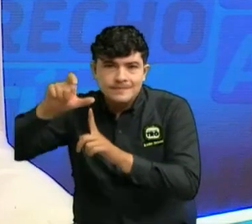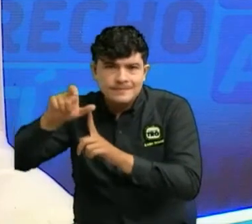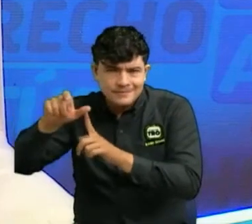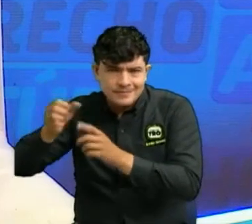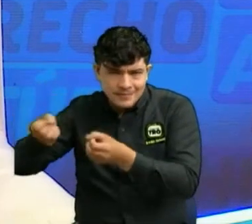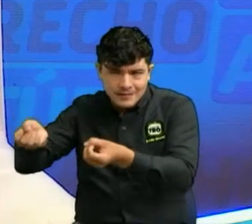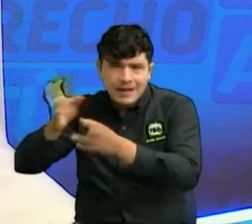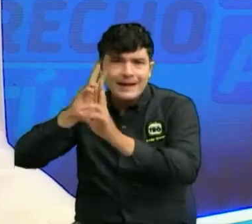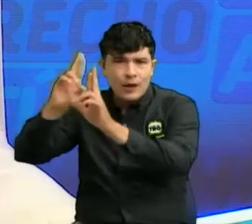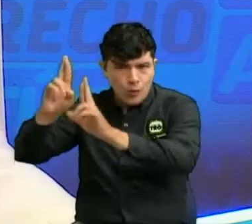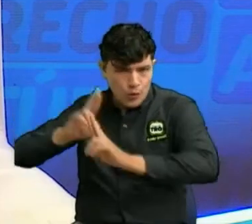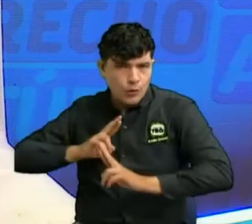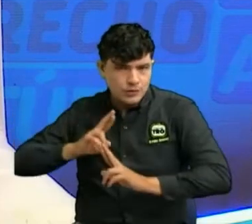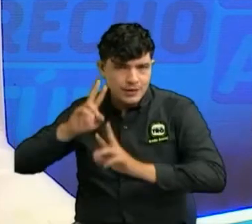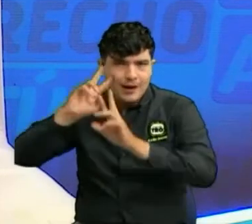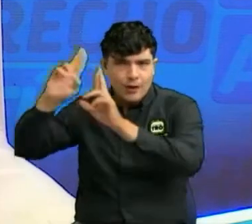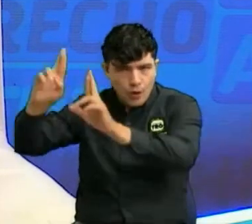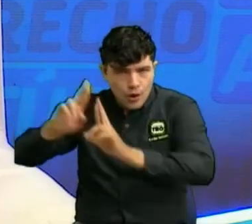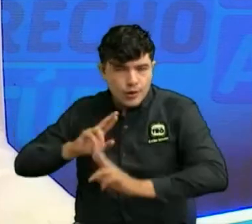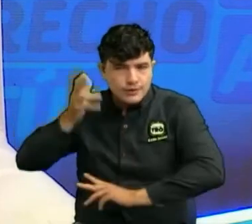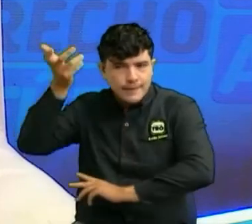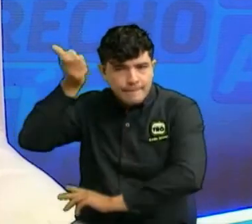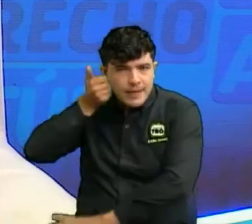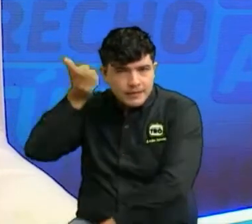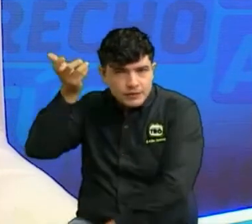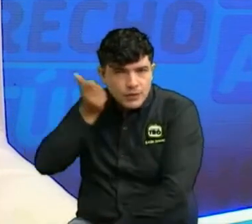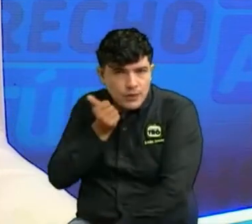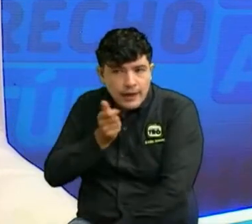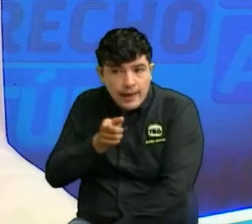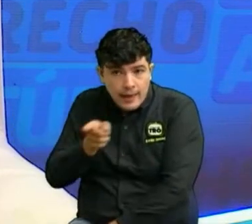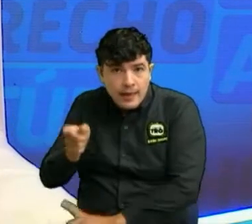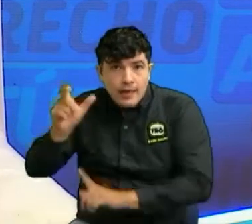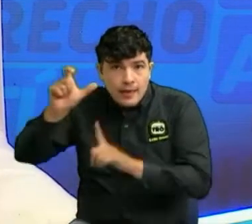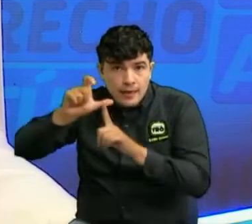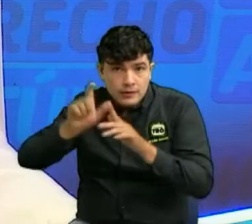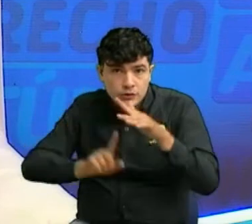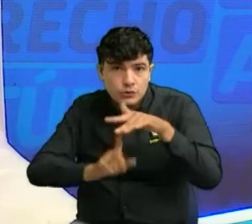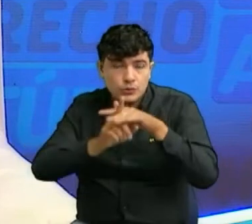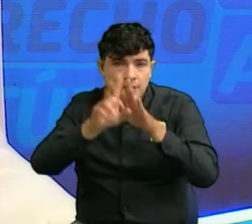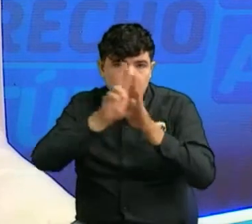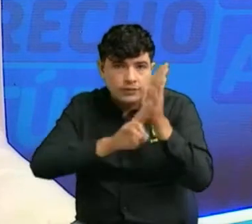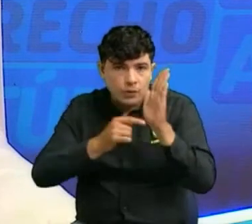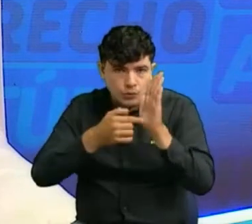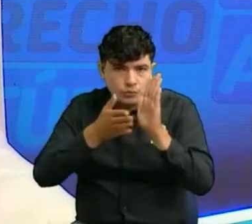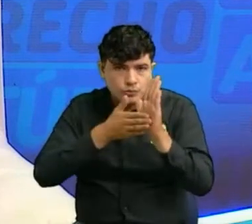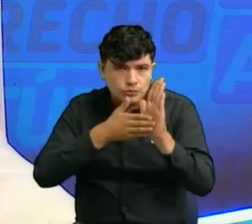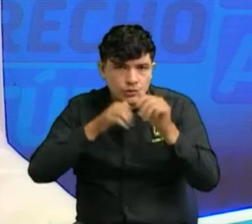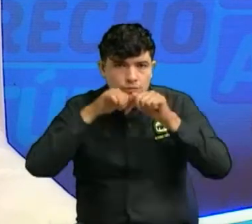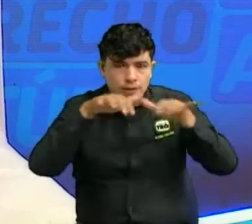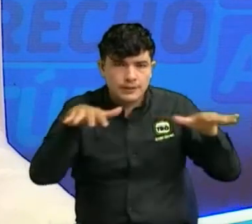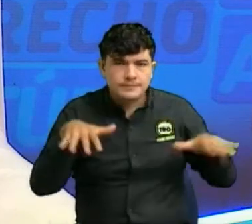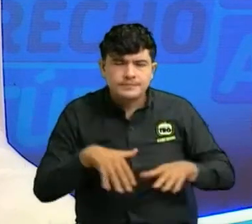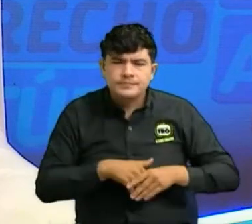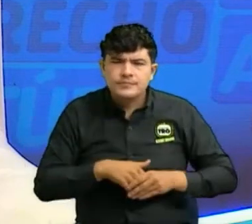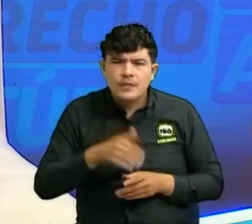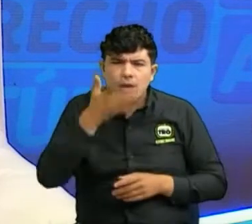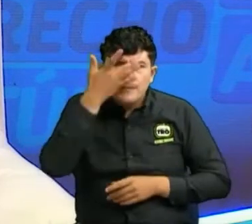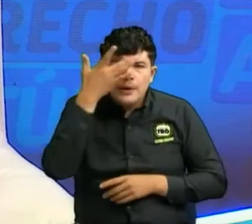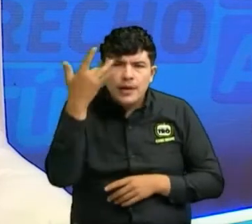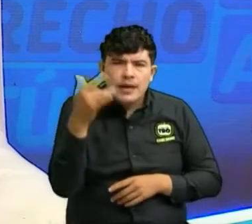pensiona a X persona, emite una resolución, ¿sí? Sí. ¿Por qué los